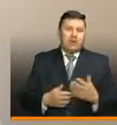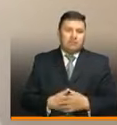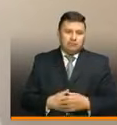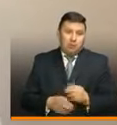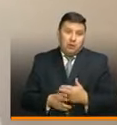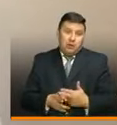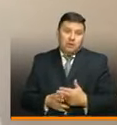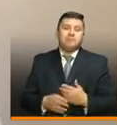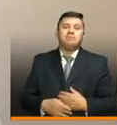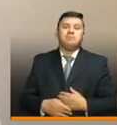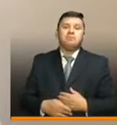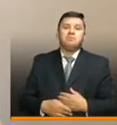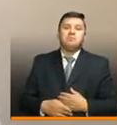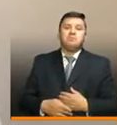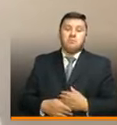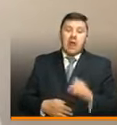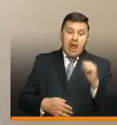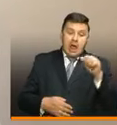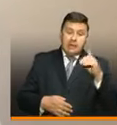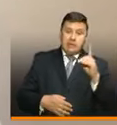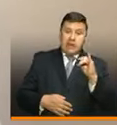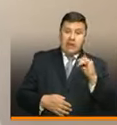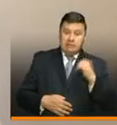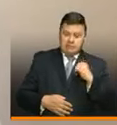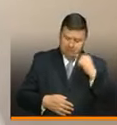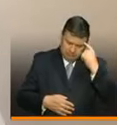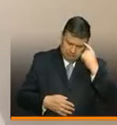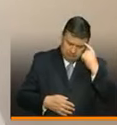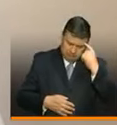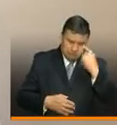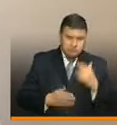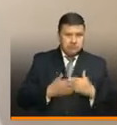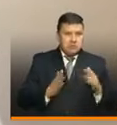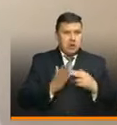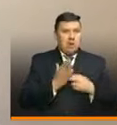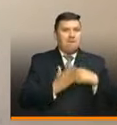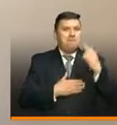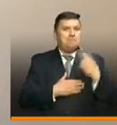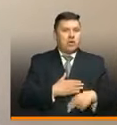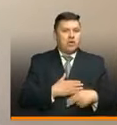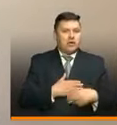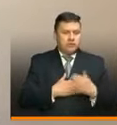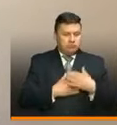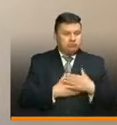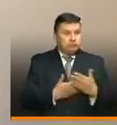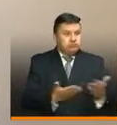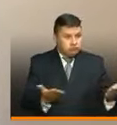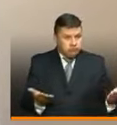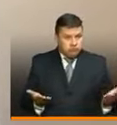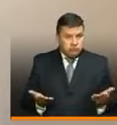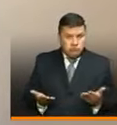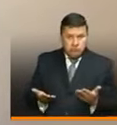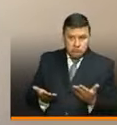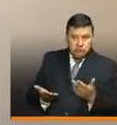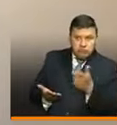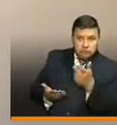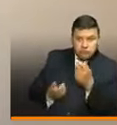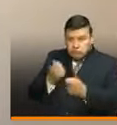pronto. Desde el punto de vista de la ANDI quisimos poner a disposición del proyecto pues nuestras capacidades en términos de